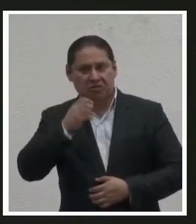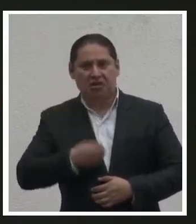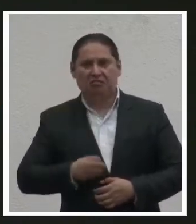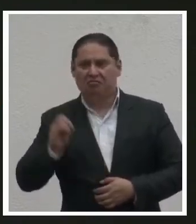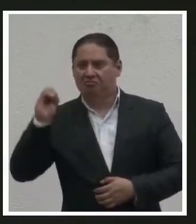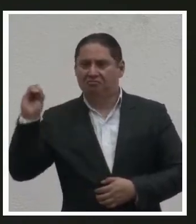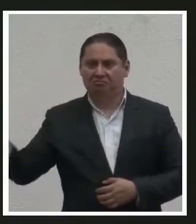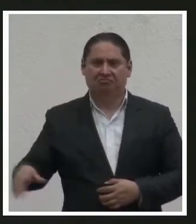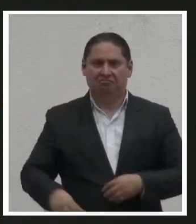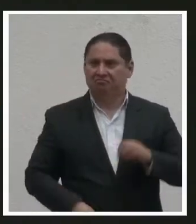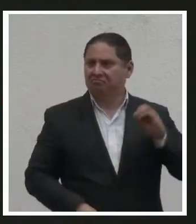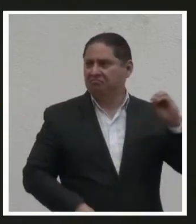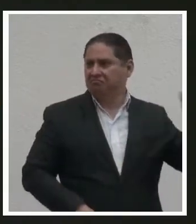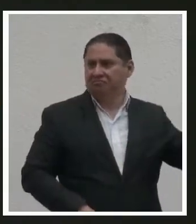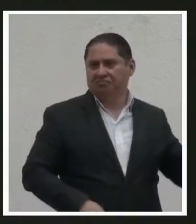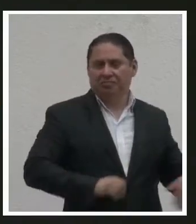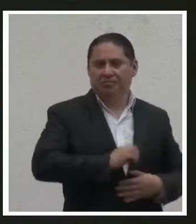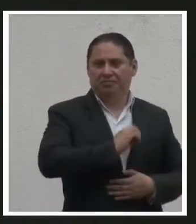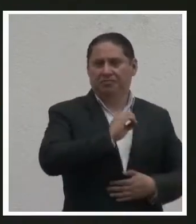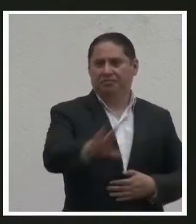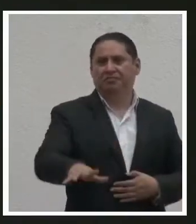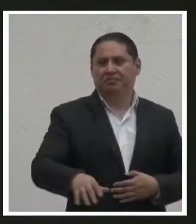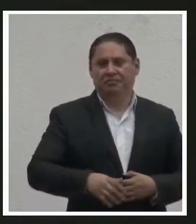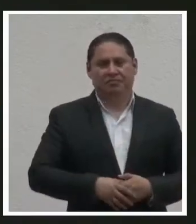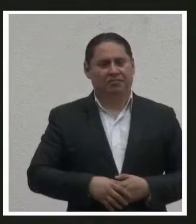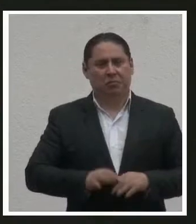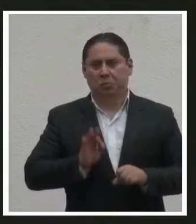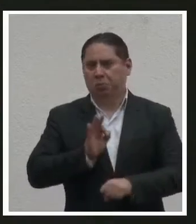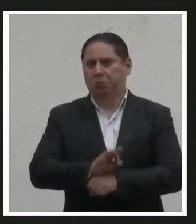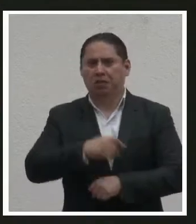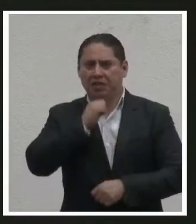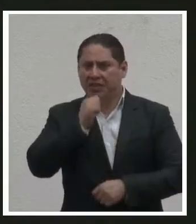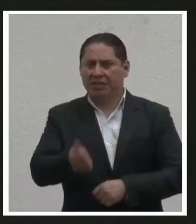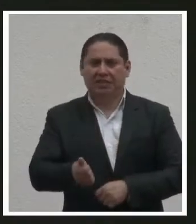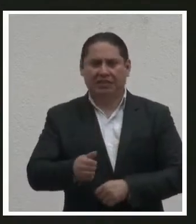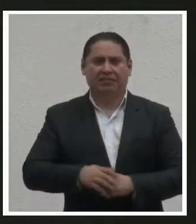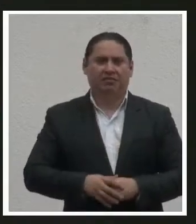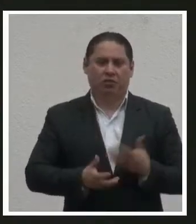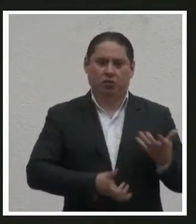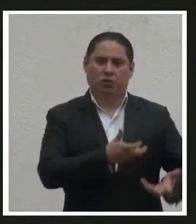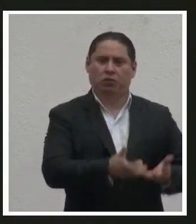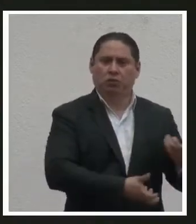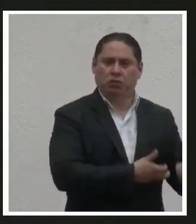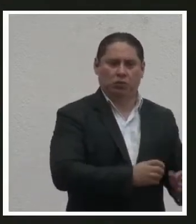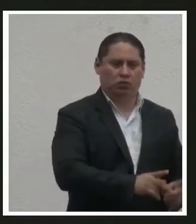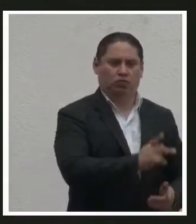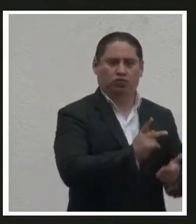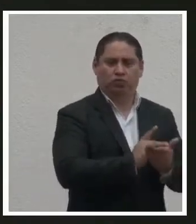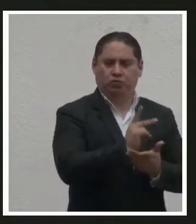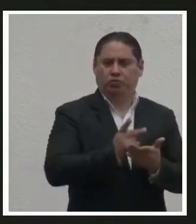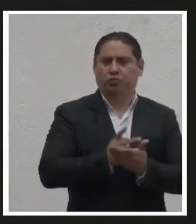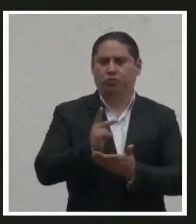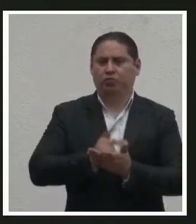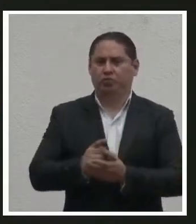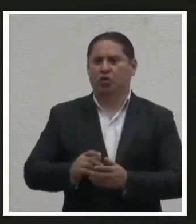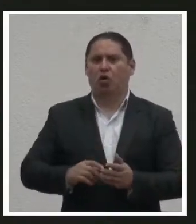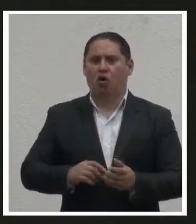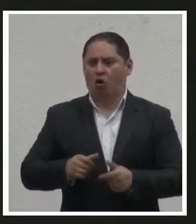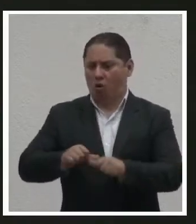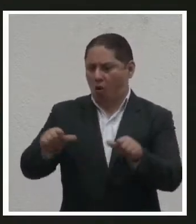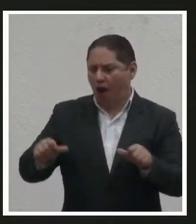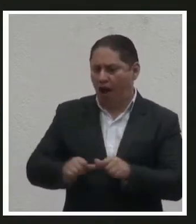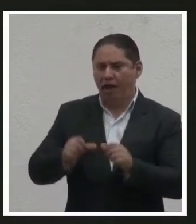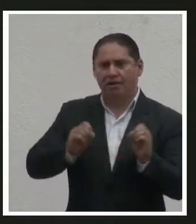deben a quemas con fines pecuarios o agrícolas, por la quema de pastizales en terrenos baldíos o